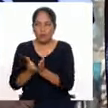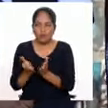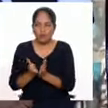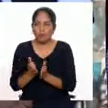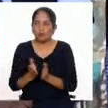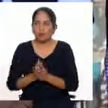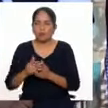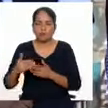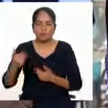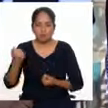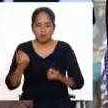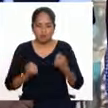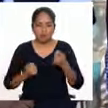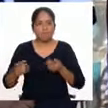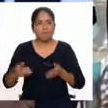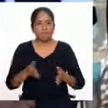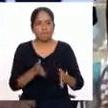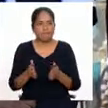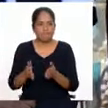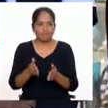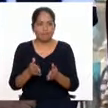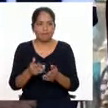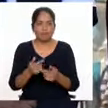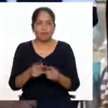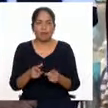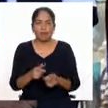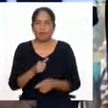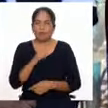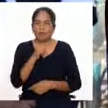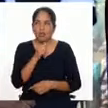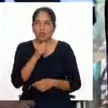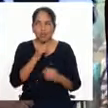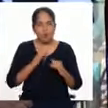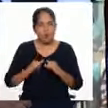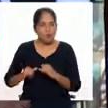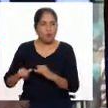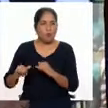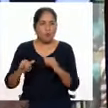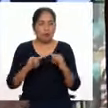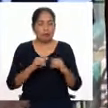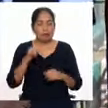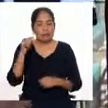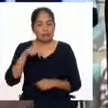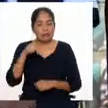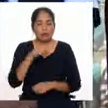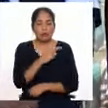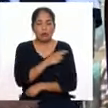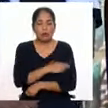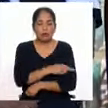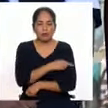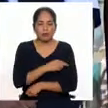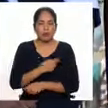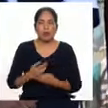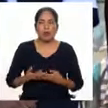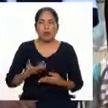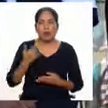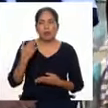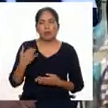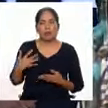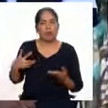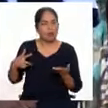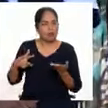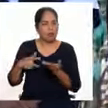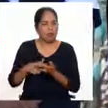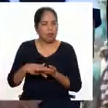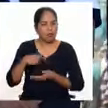como carreteras. Y no es justo que este hospital haya estado paralizado